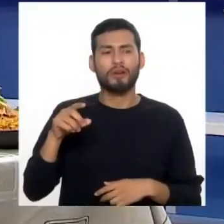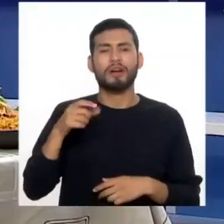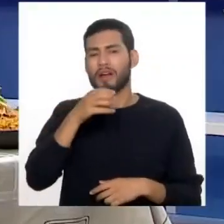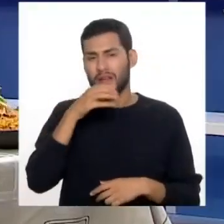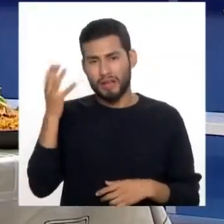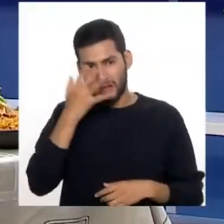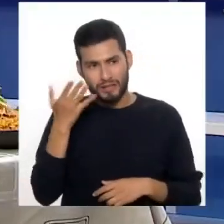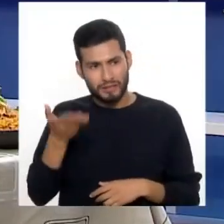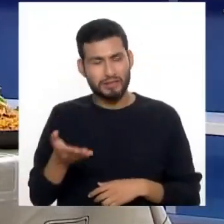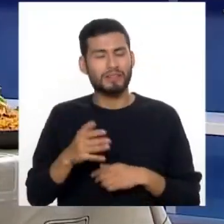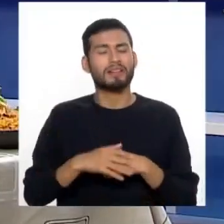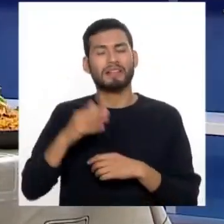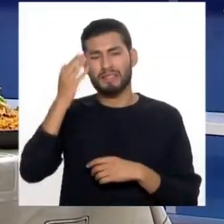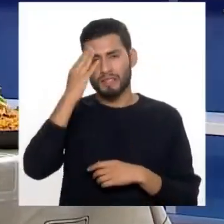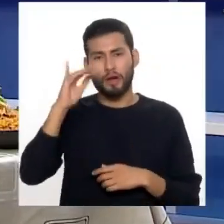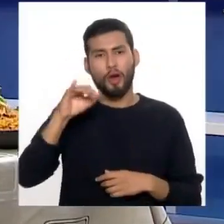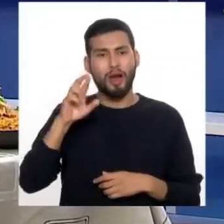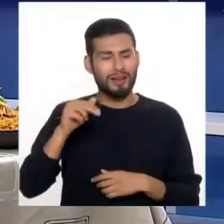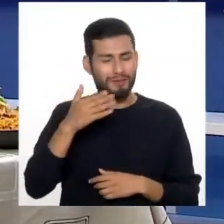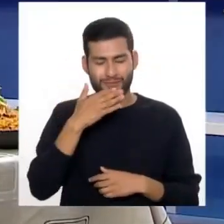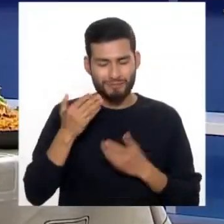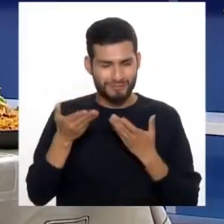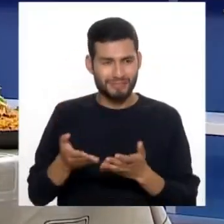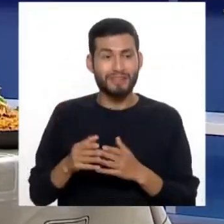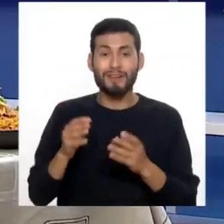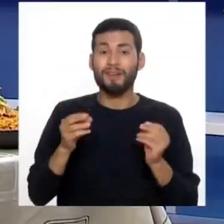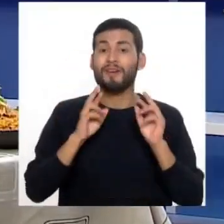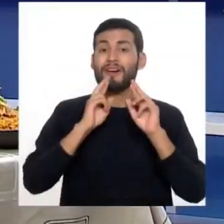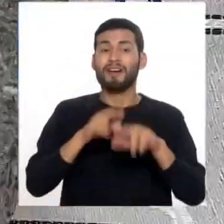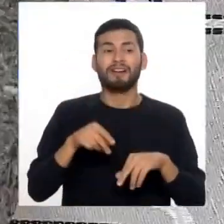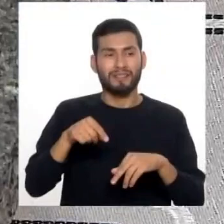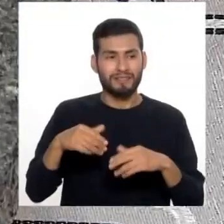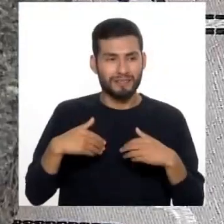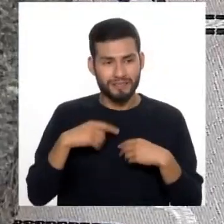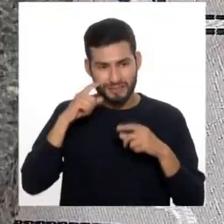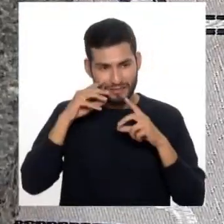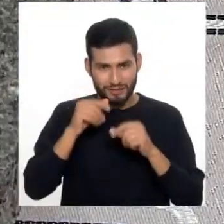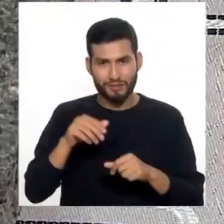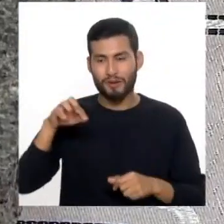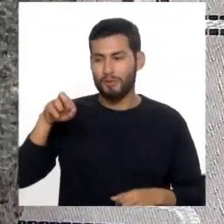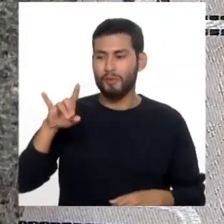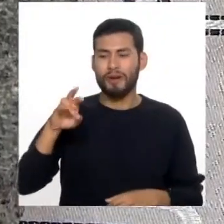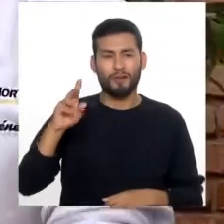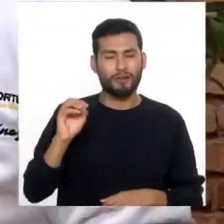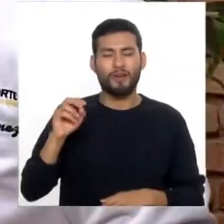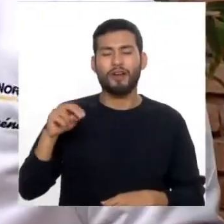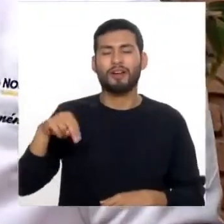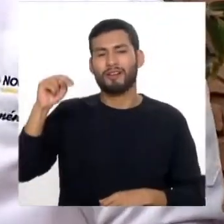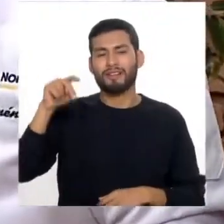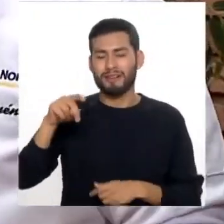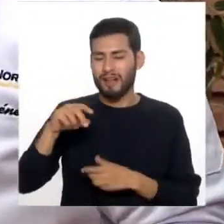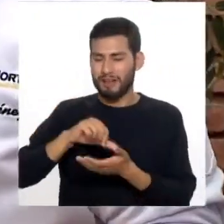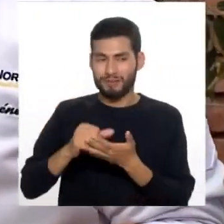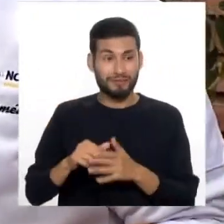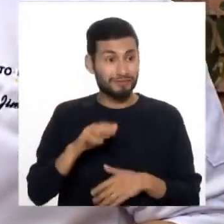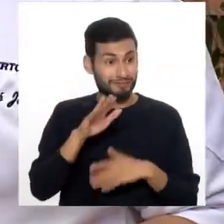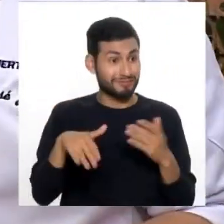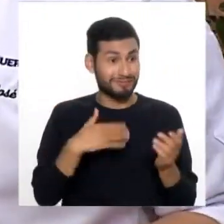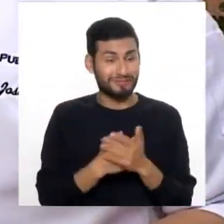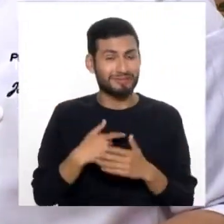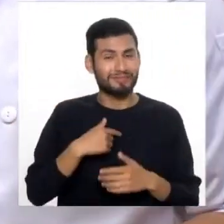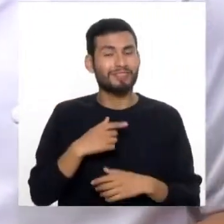cerveza negra, chicha de jora de la mejor. Oh. Y como resultado, tenemos nuestro ceviche Puerto Norte. El arroz Puerto Norte. Todos los que tenemos